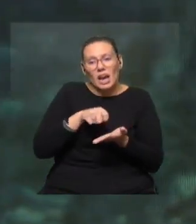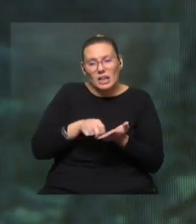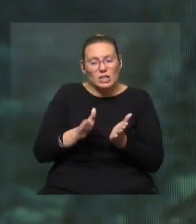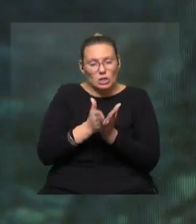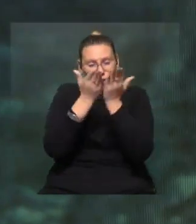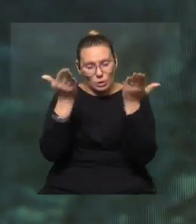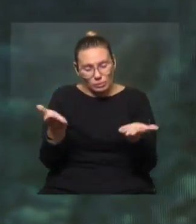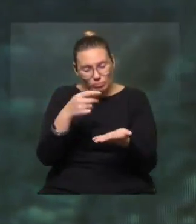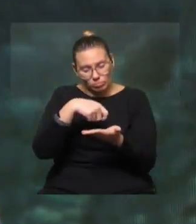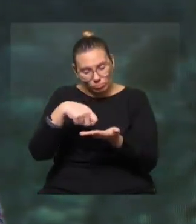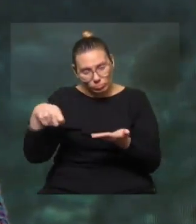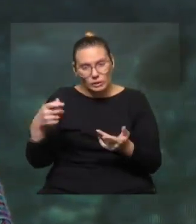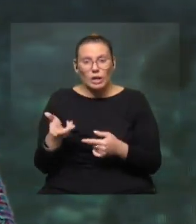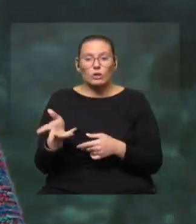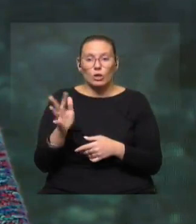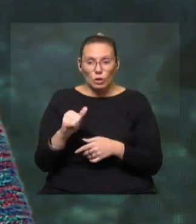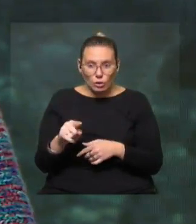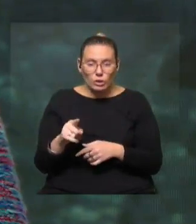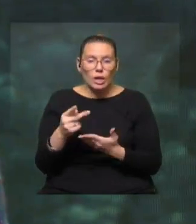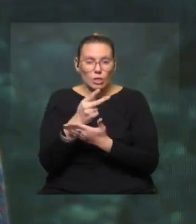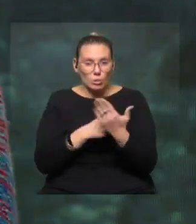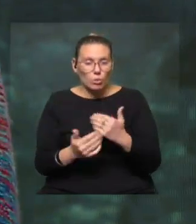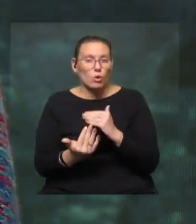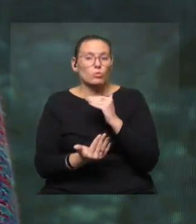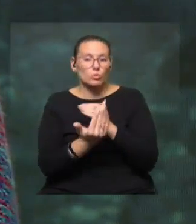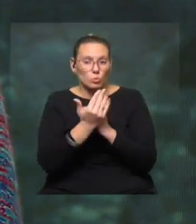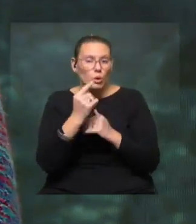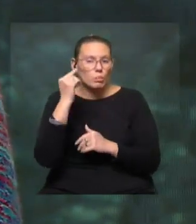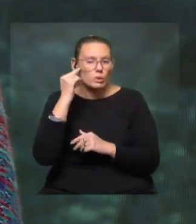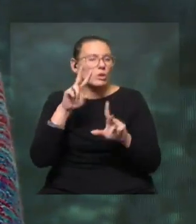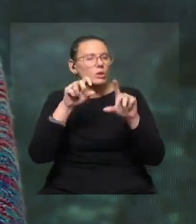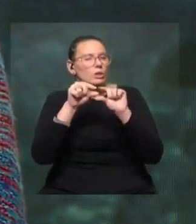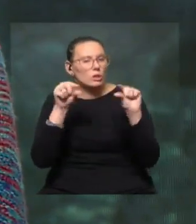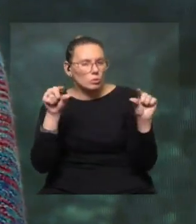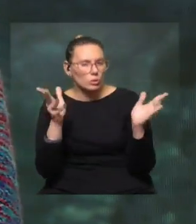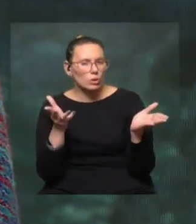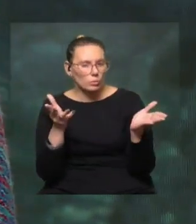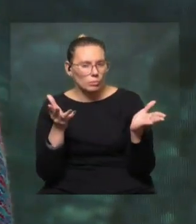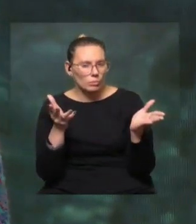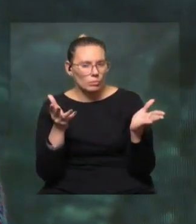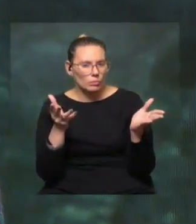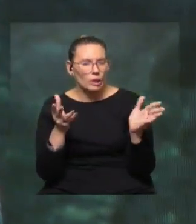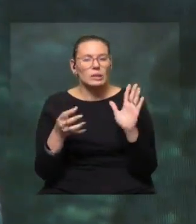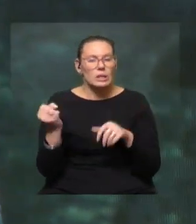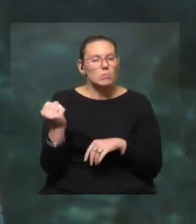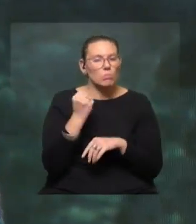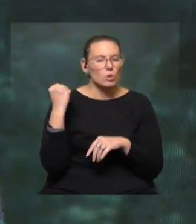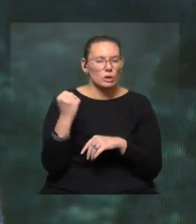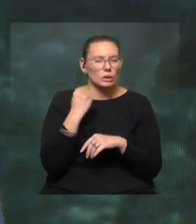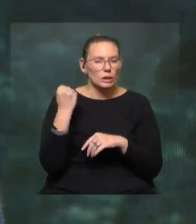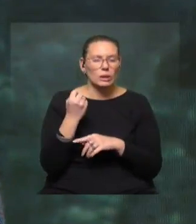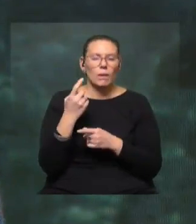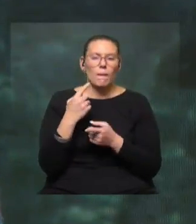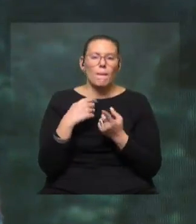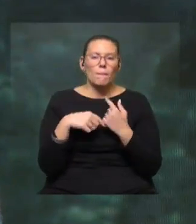cada día yo hago un dibujo lo posteo y pienso mucho el título que es como es muy significativo no Entonces